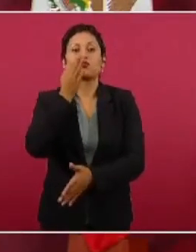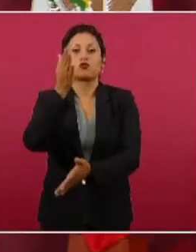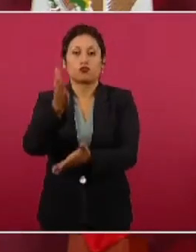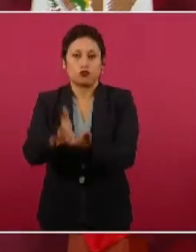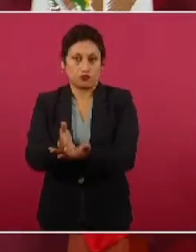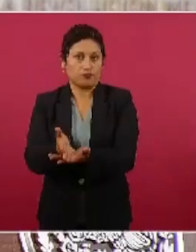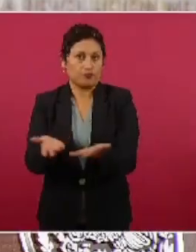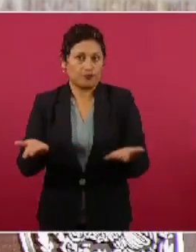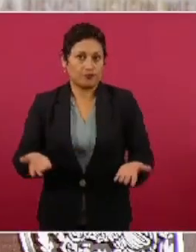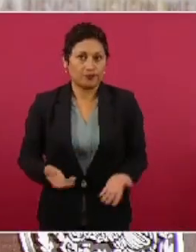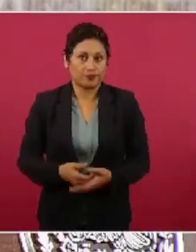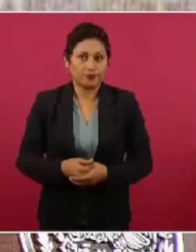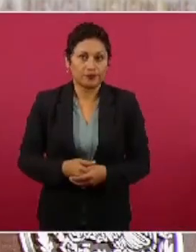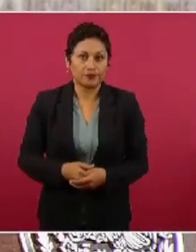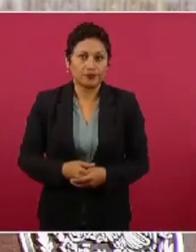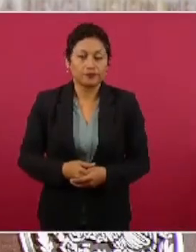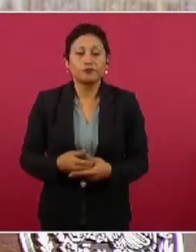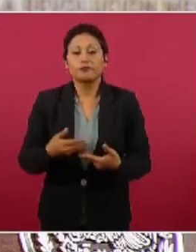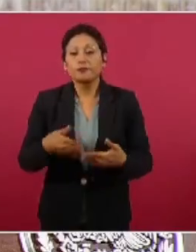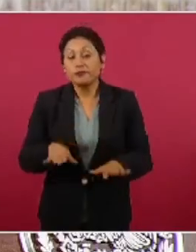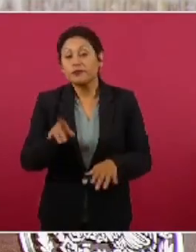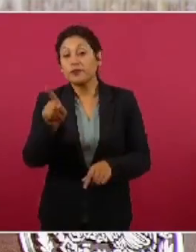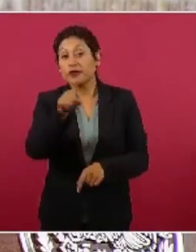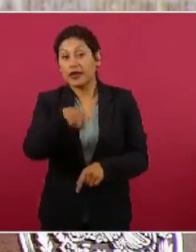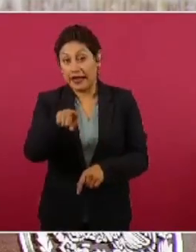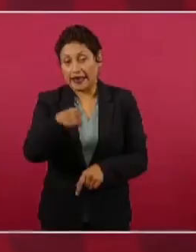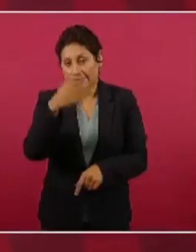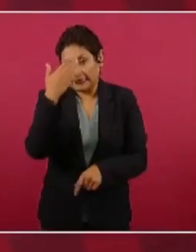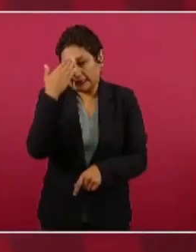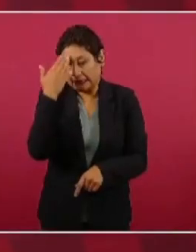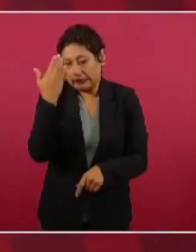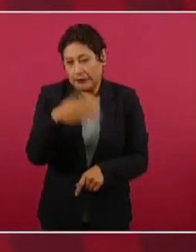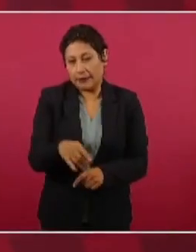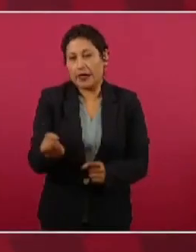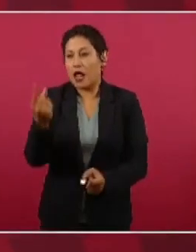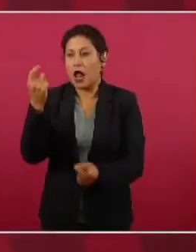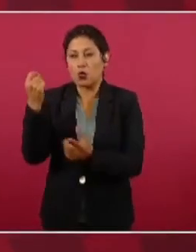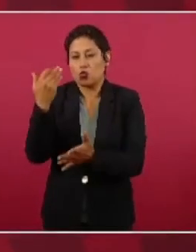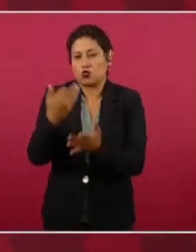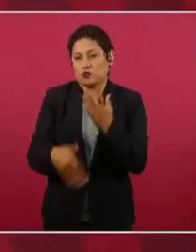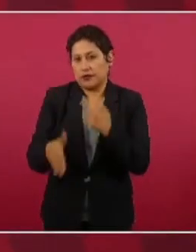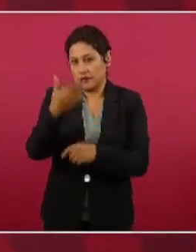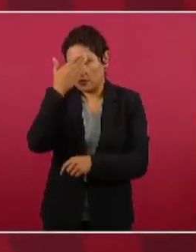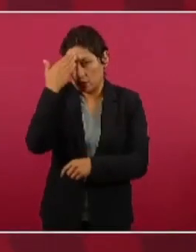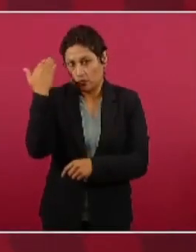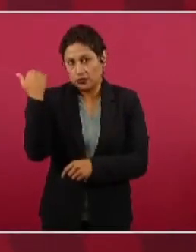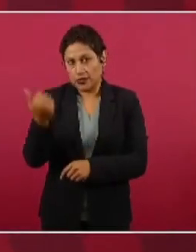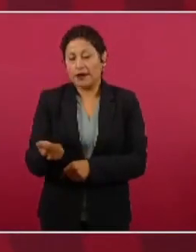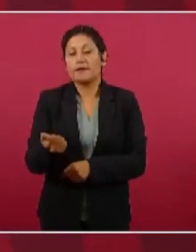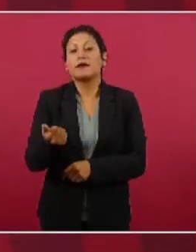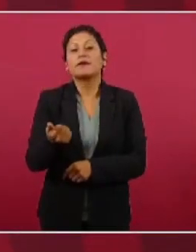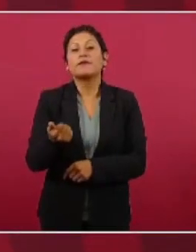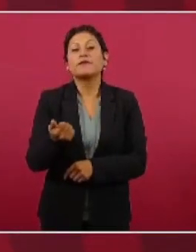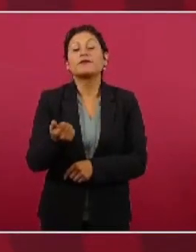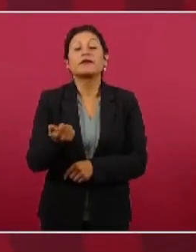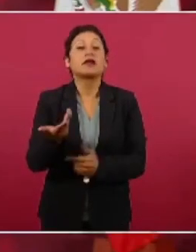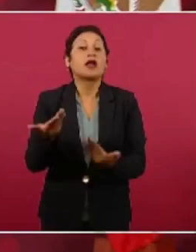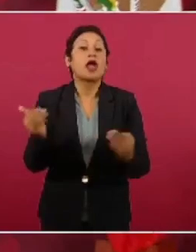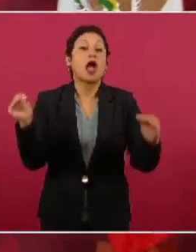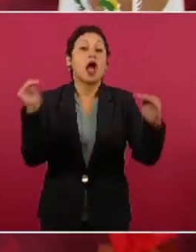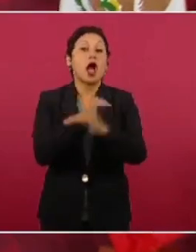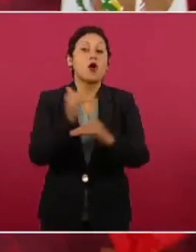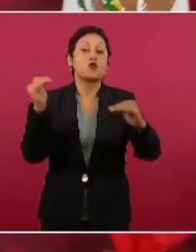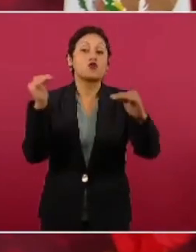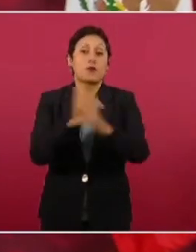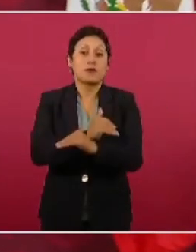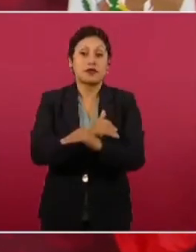a lo mejor algunos no lo saben, se amplió a 8 carriles la autopista a